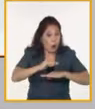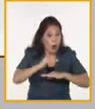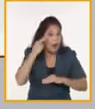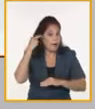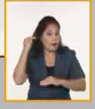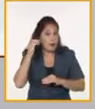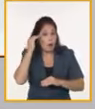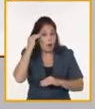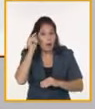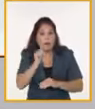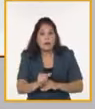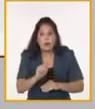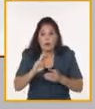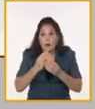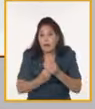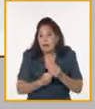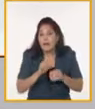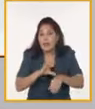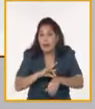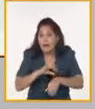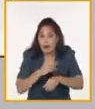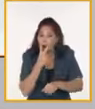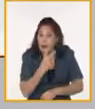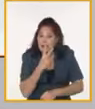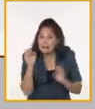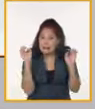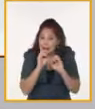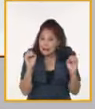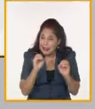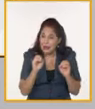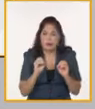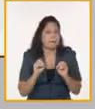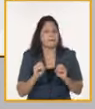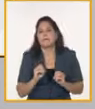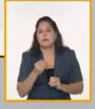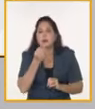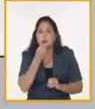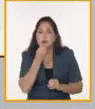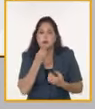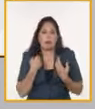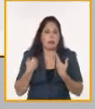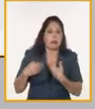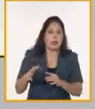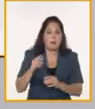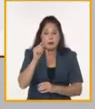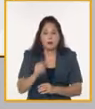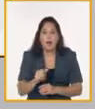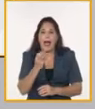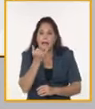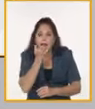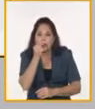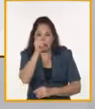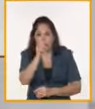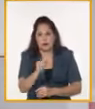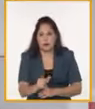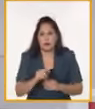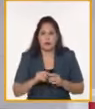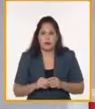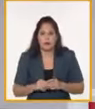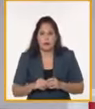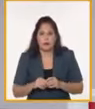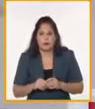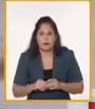para cuidar una persona con discapacidad usted puede inclusive disminuir el valid mismo que tiene esa persona usted puede inclusive